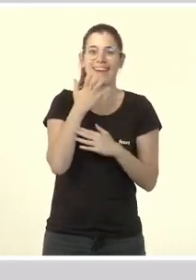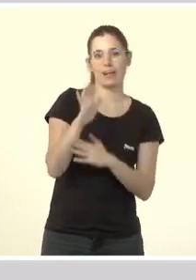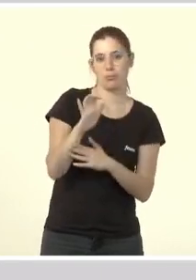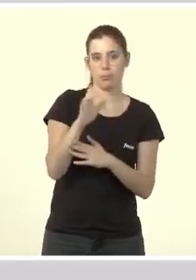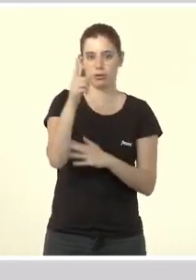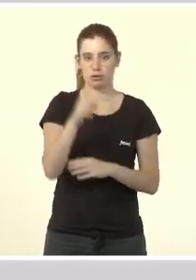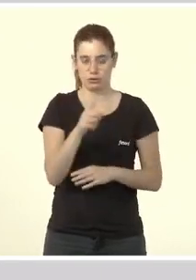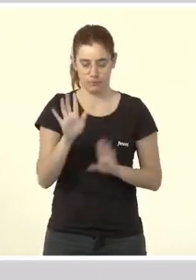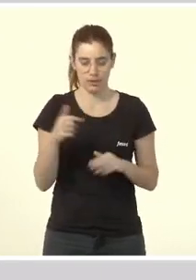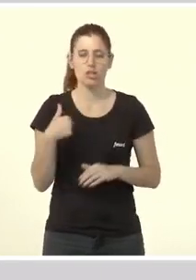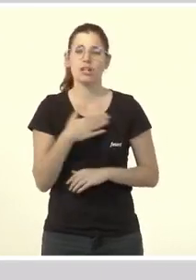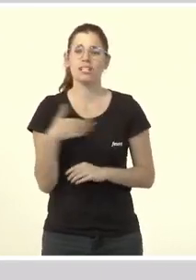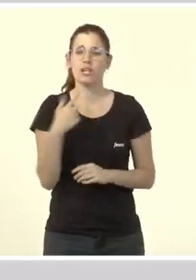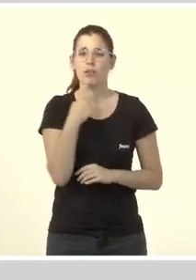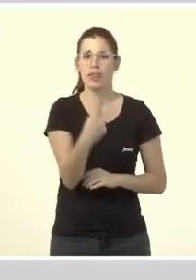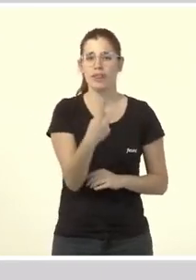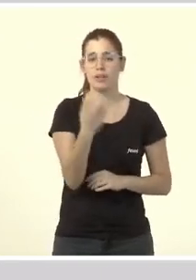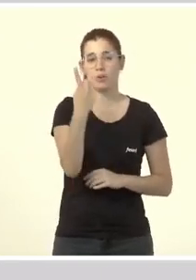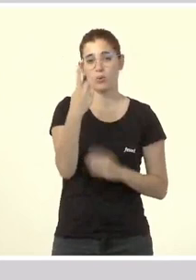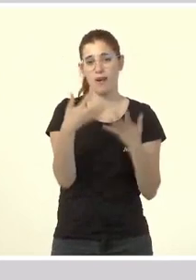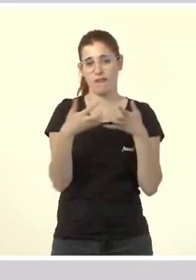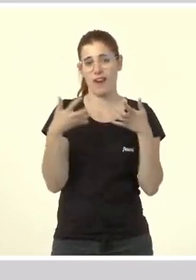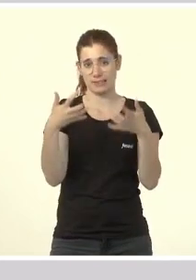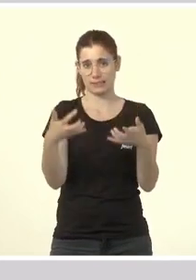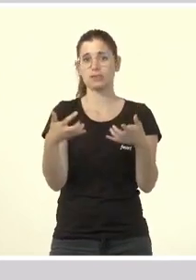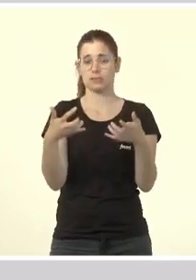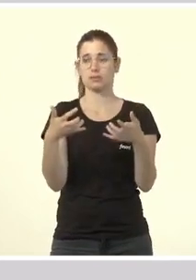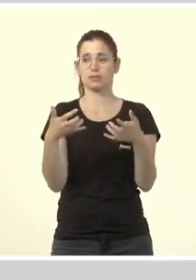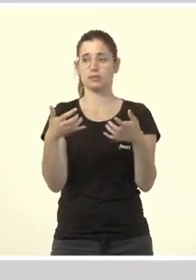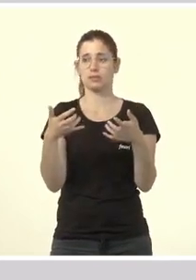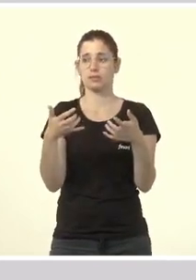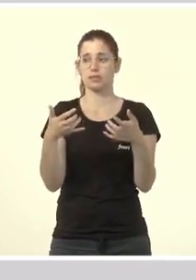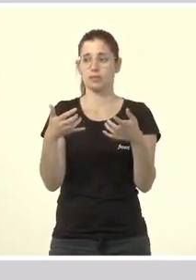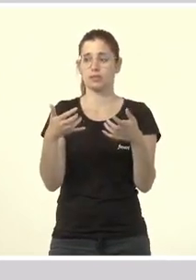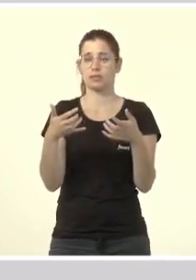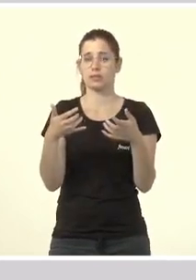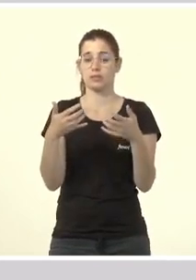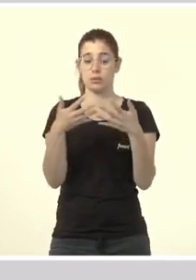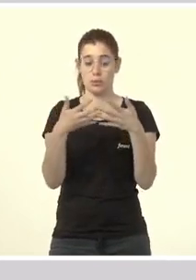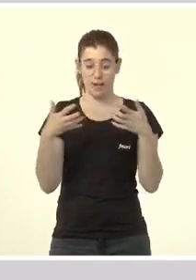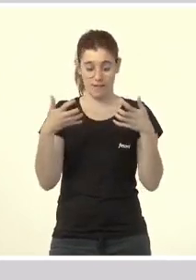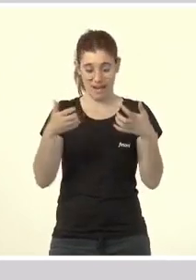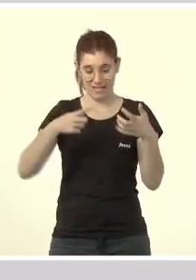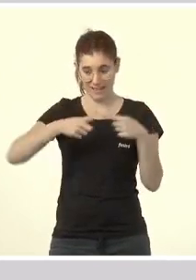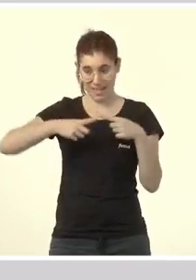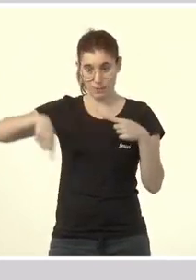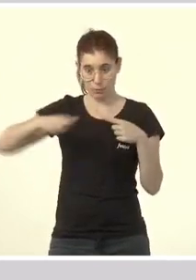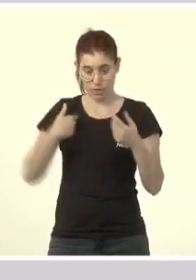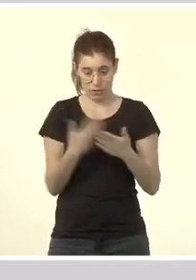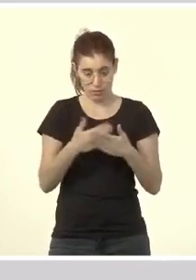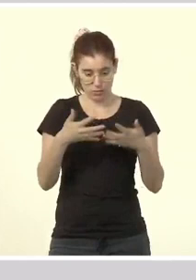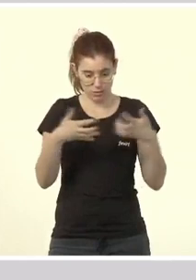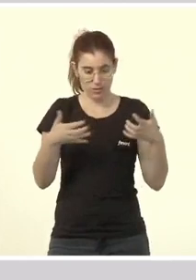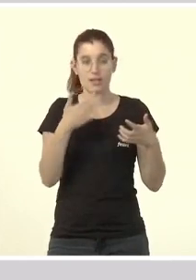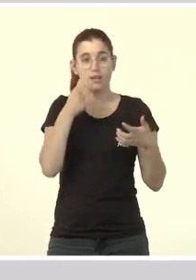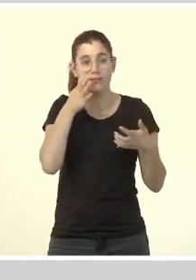Yo quiero destacar una frase de la imputación que dice que